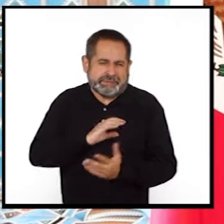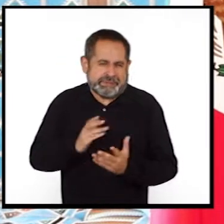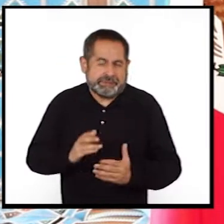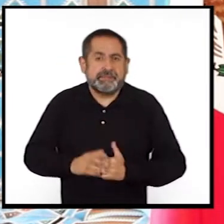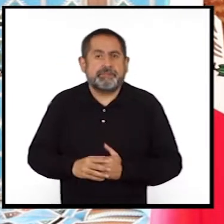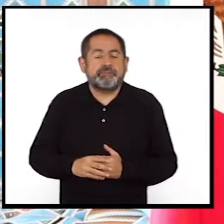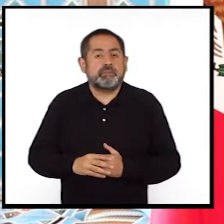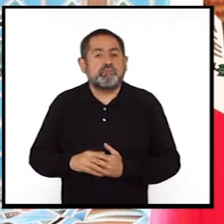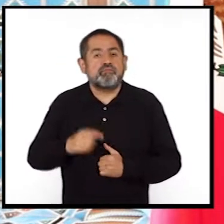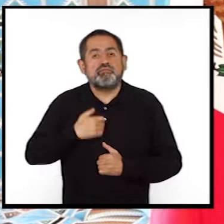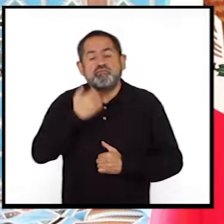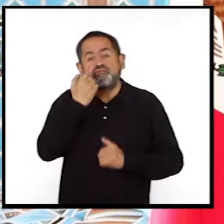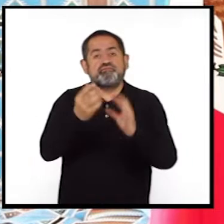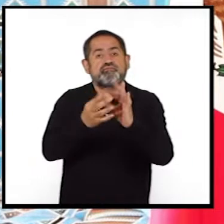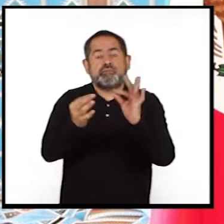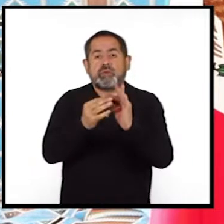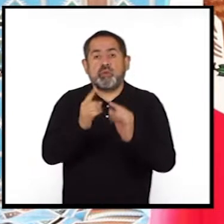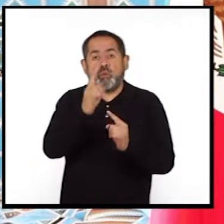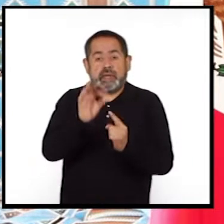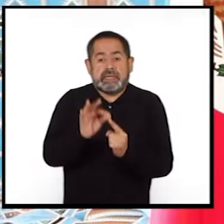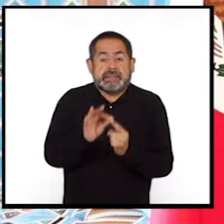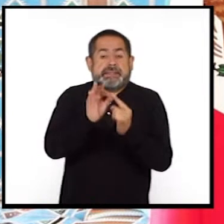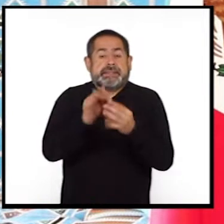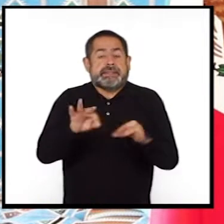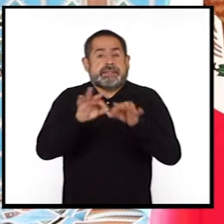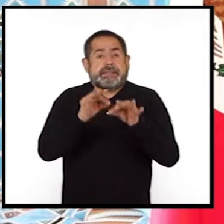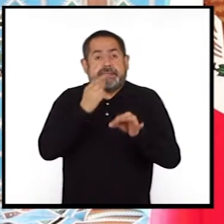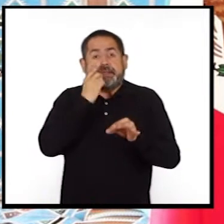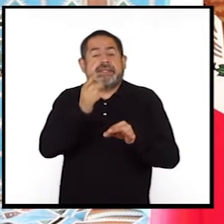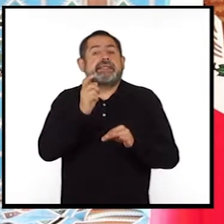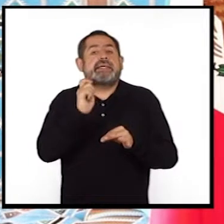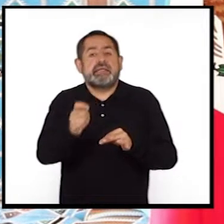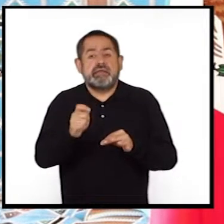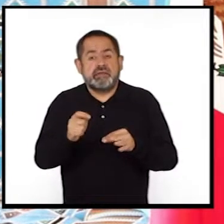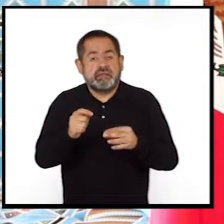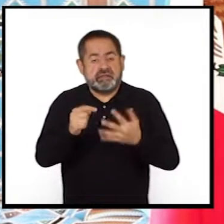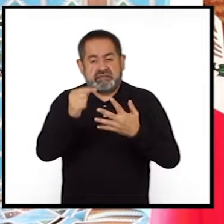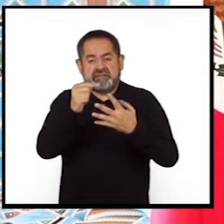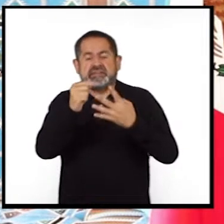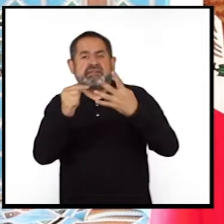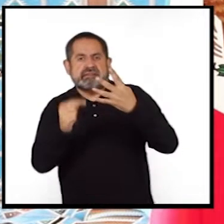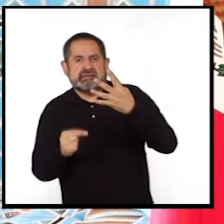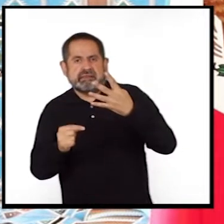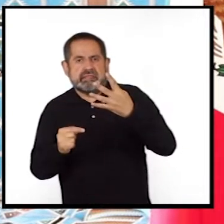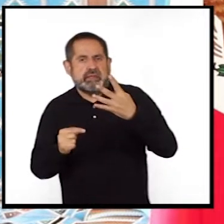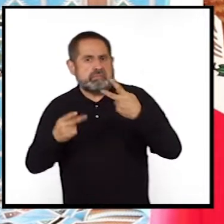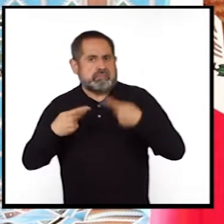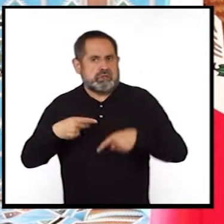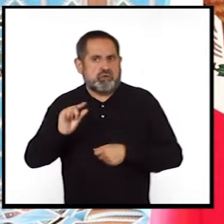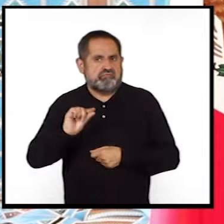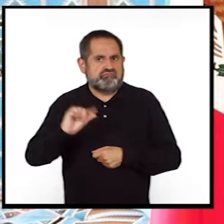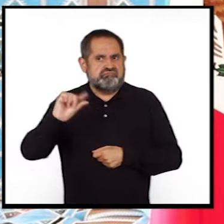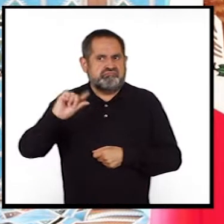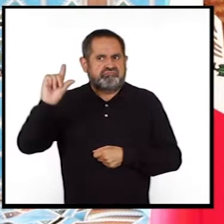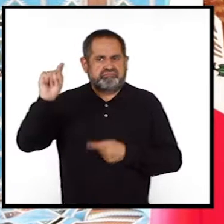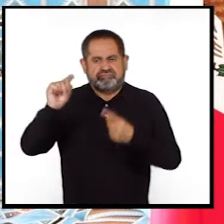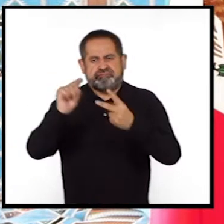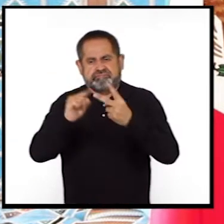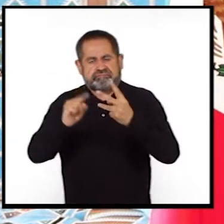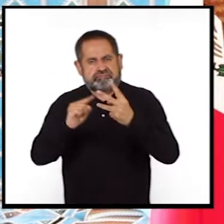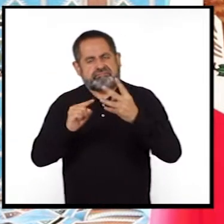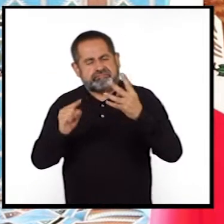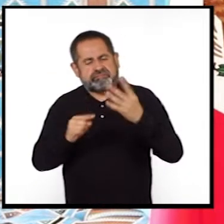México. Quiero hacer mención especial a las siguientes personalidades